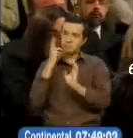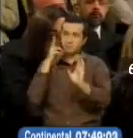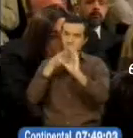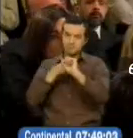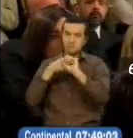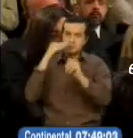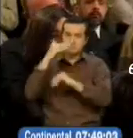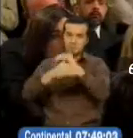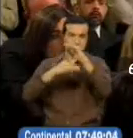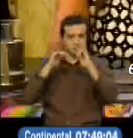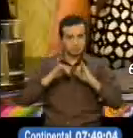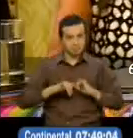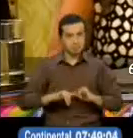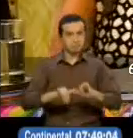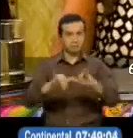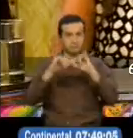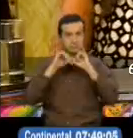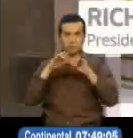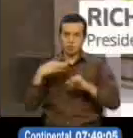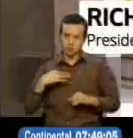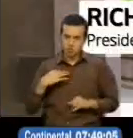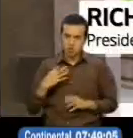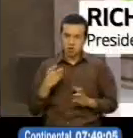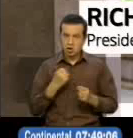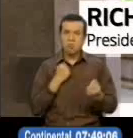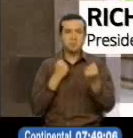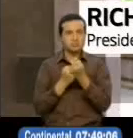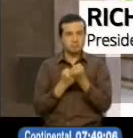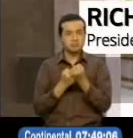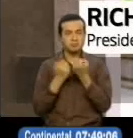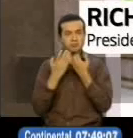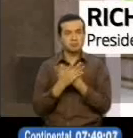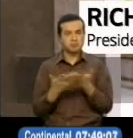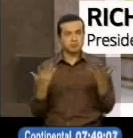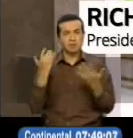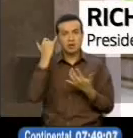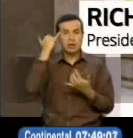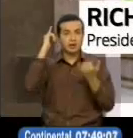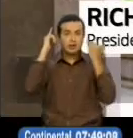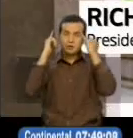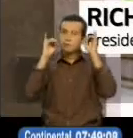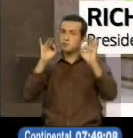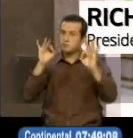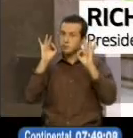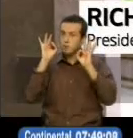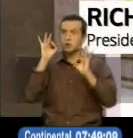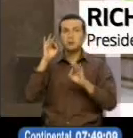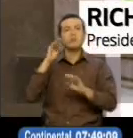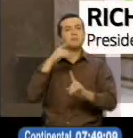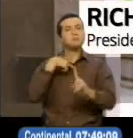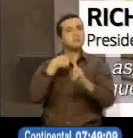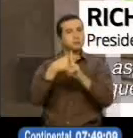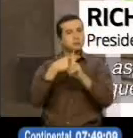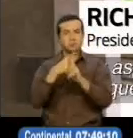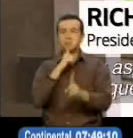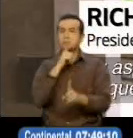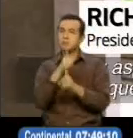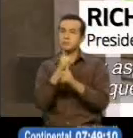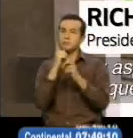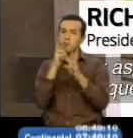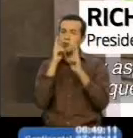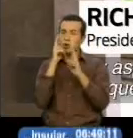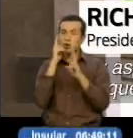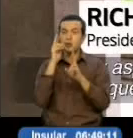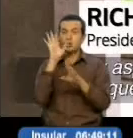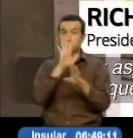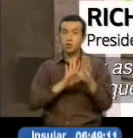este proceso. Certificamos nuestra voluntad de apoyo a esta iniciativa, la vemos con muy buenos ojos y aspiramos a poderle